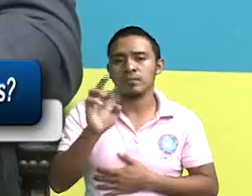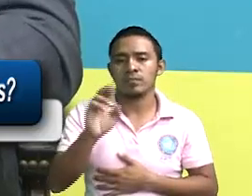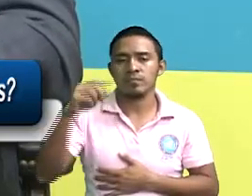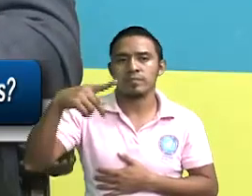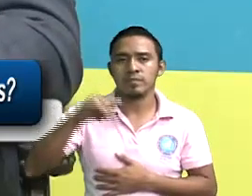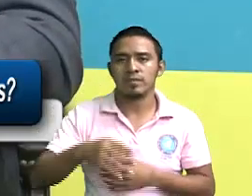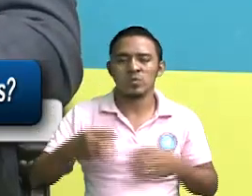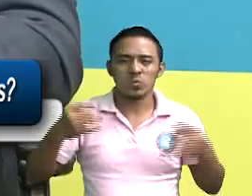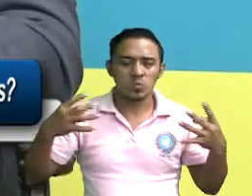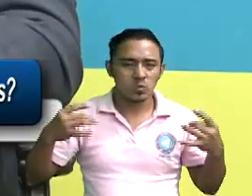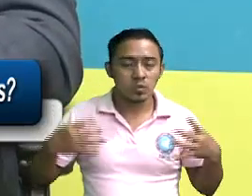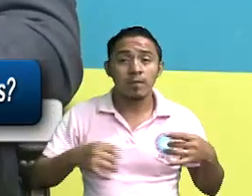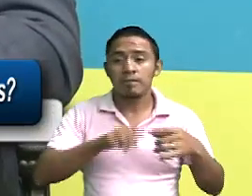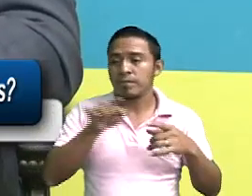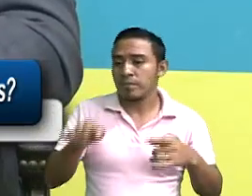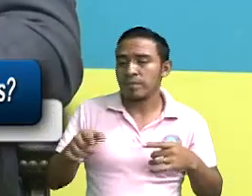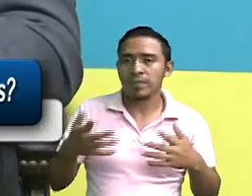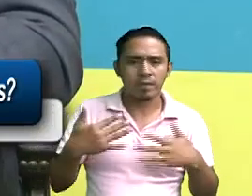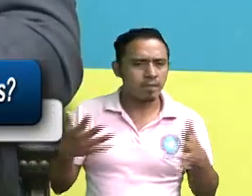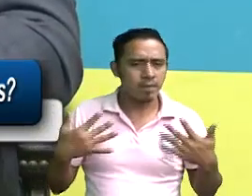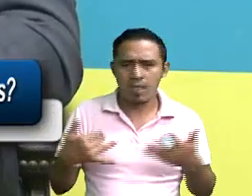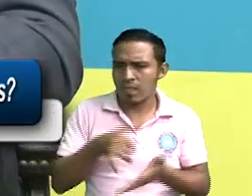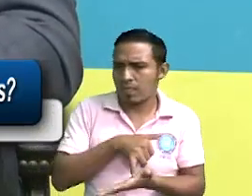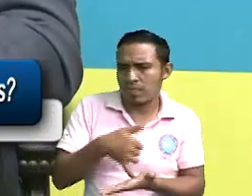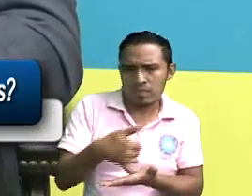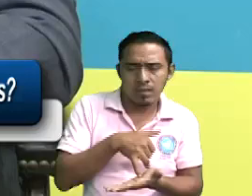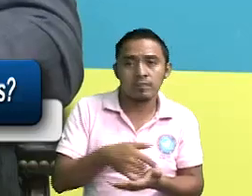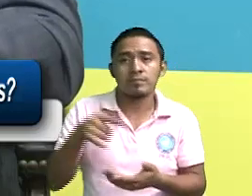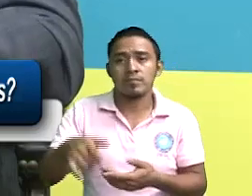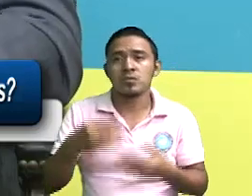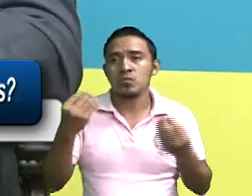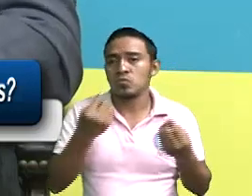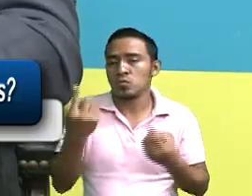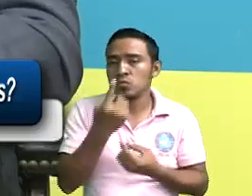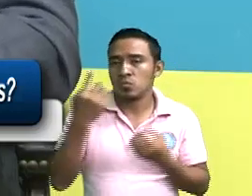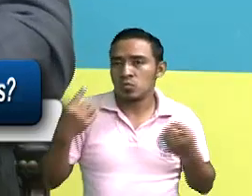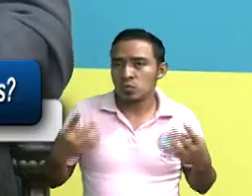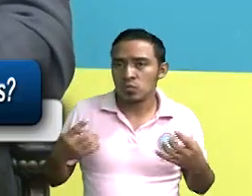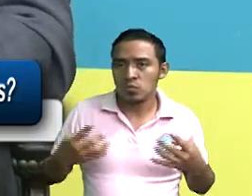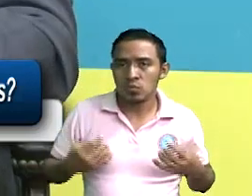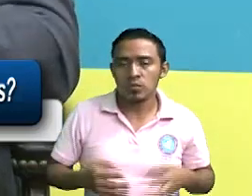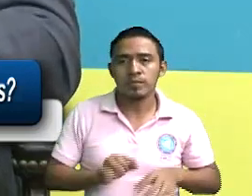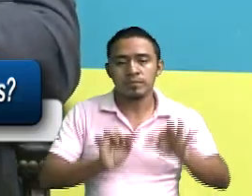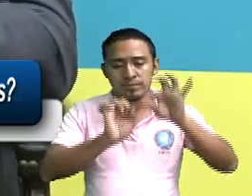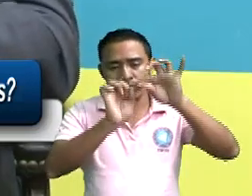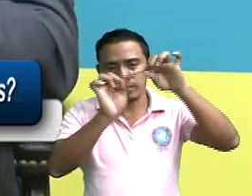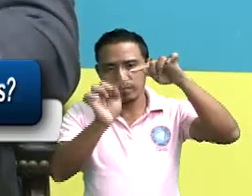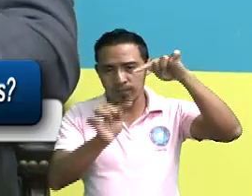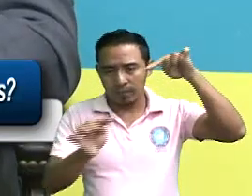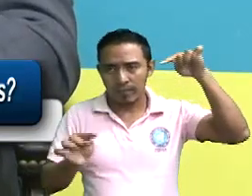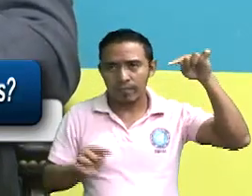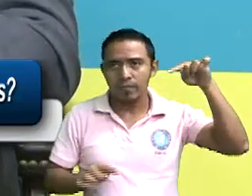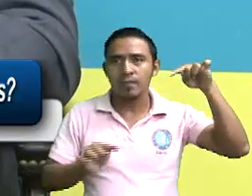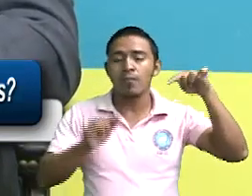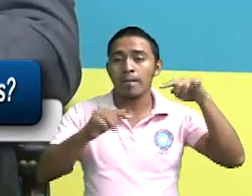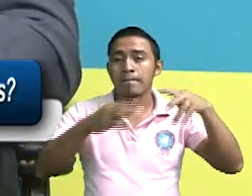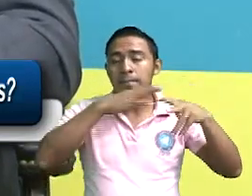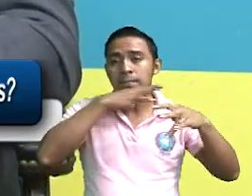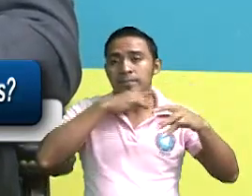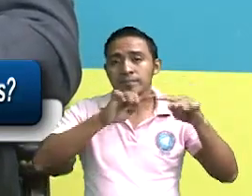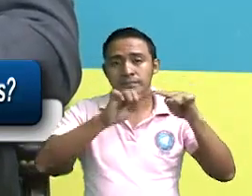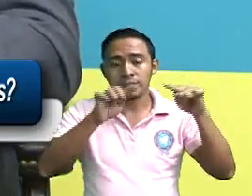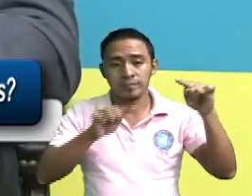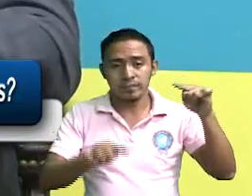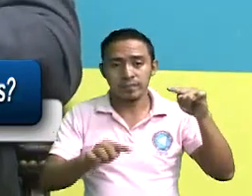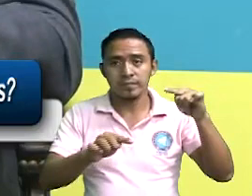dolorosa. Esta no causa debilidad, esta causa dolor. Es que los nervios, y esto es un poquito más complejo, los nervios